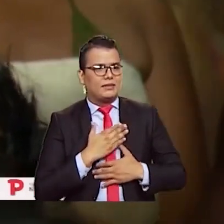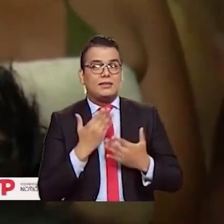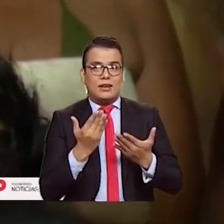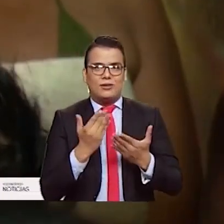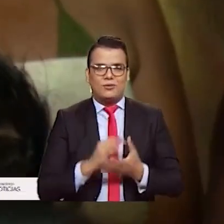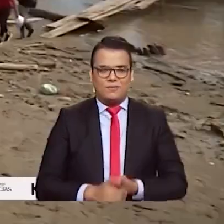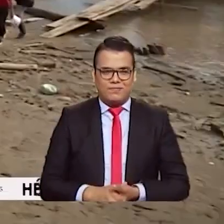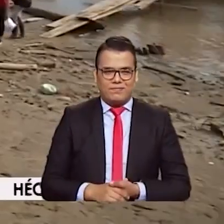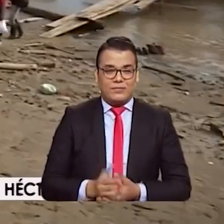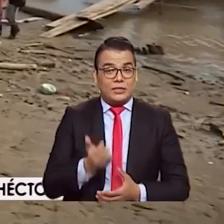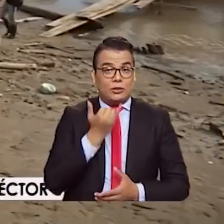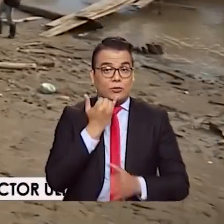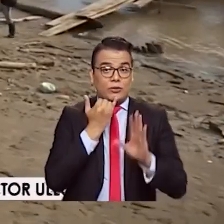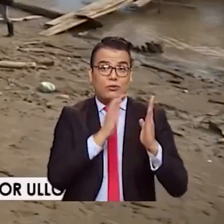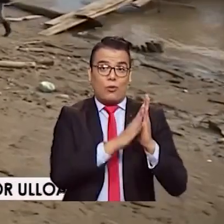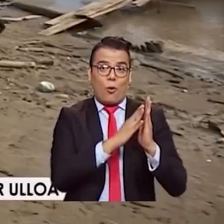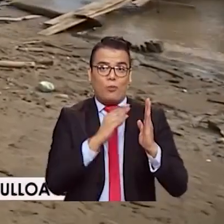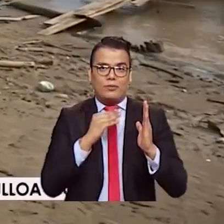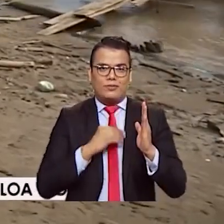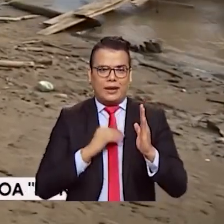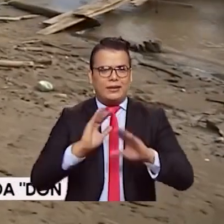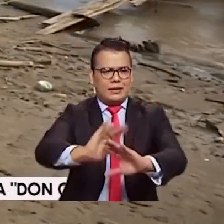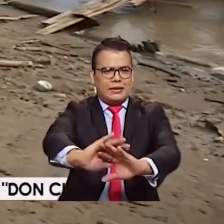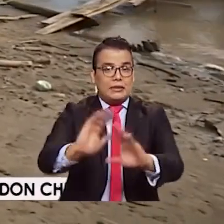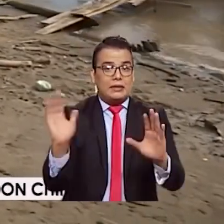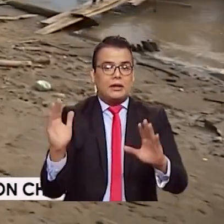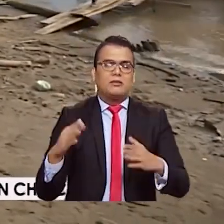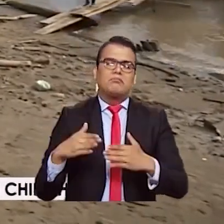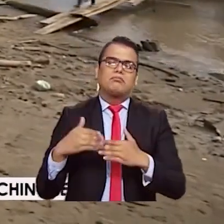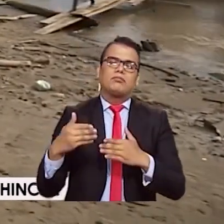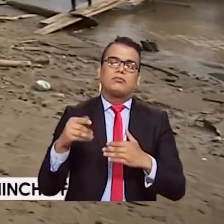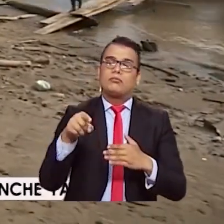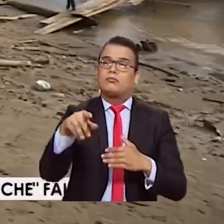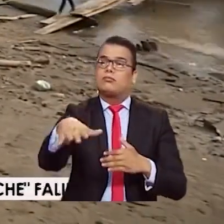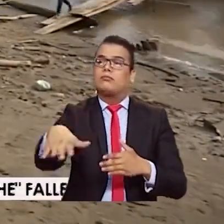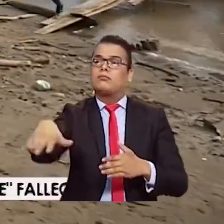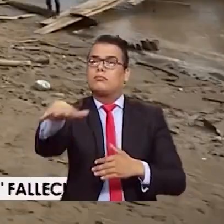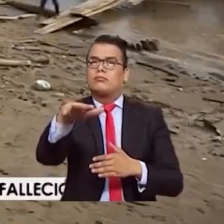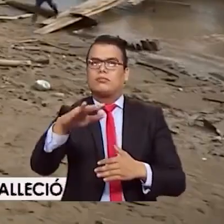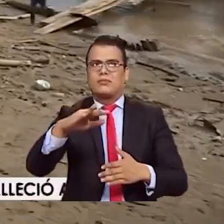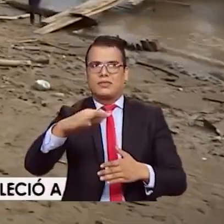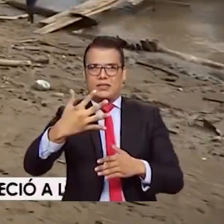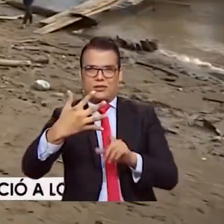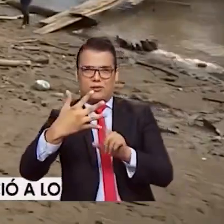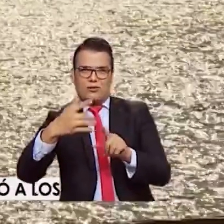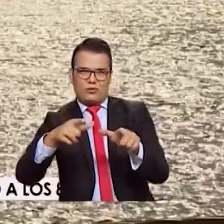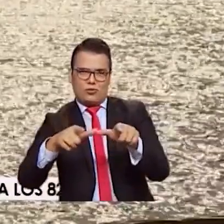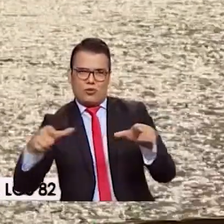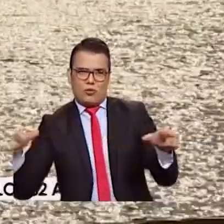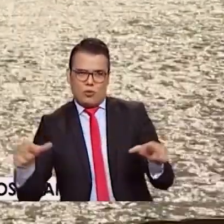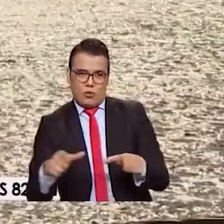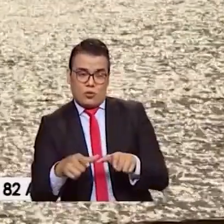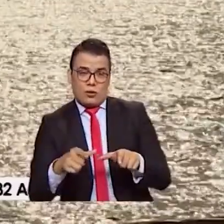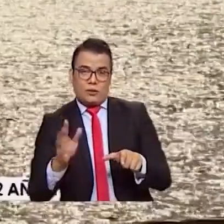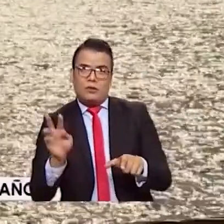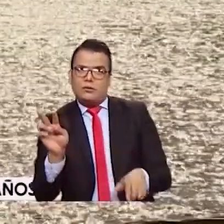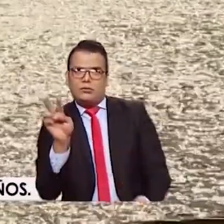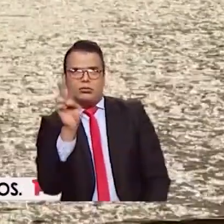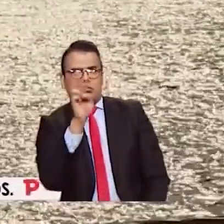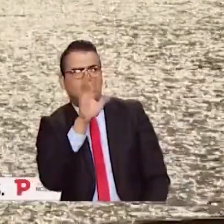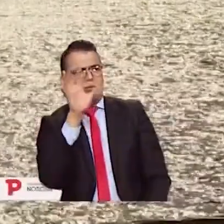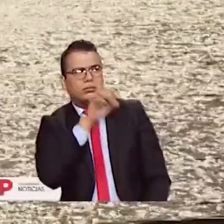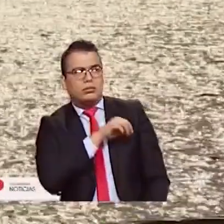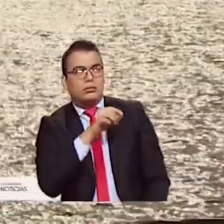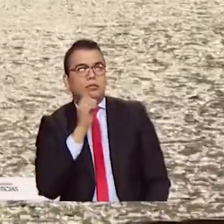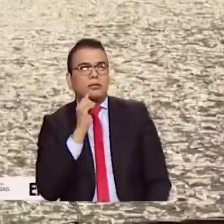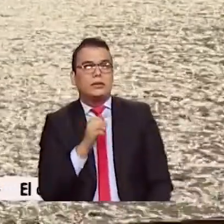Nimay. Tras el paso por la selva, llegamos a una quinta escala y otro brazo del Amazonas que superar, pero que dejaba en claro que el camino